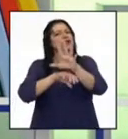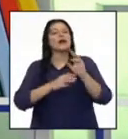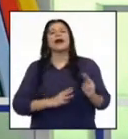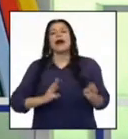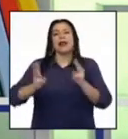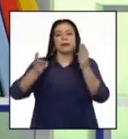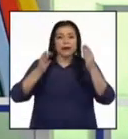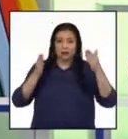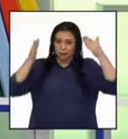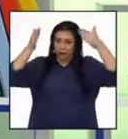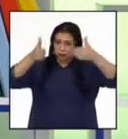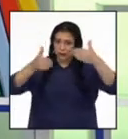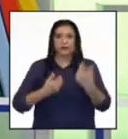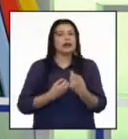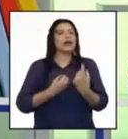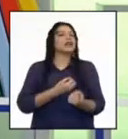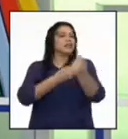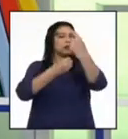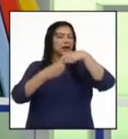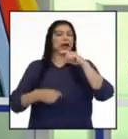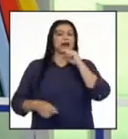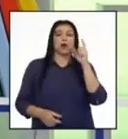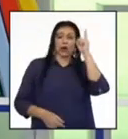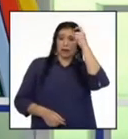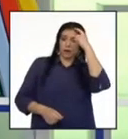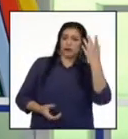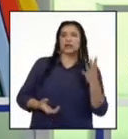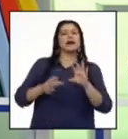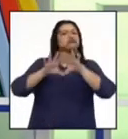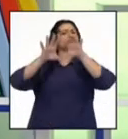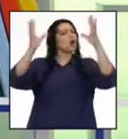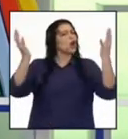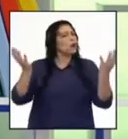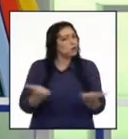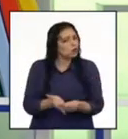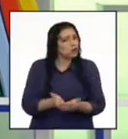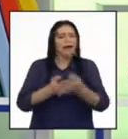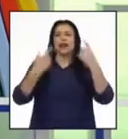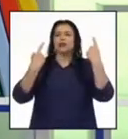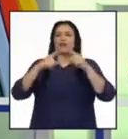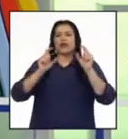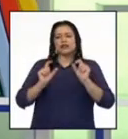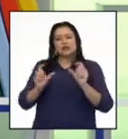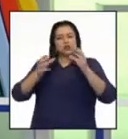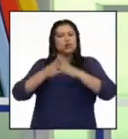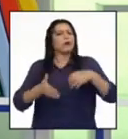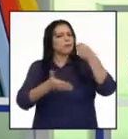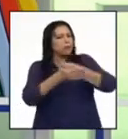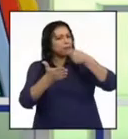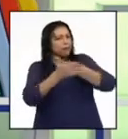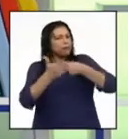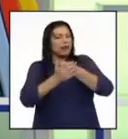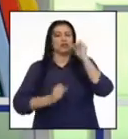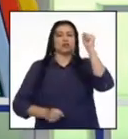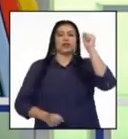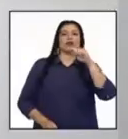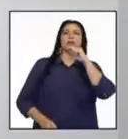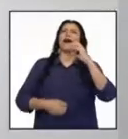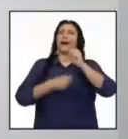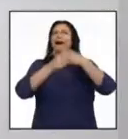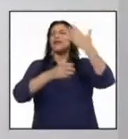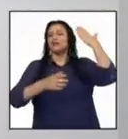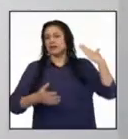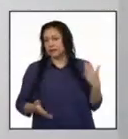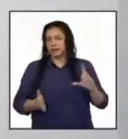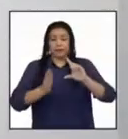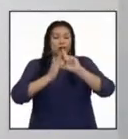forma de abordar la intervención de la mujer en la política a nivel mundial, ante los constantes movimientos por los derechos de la mujer en aquella época.